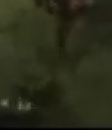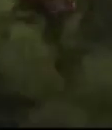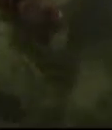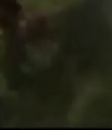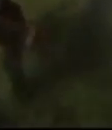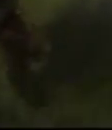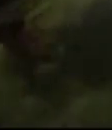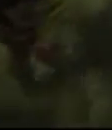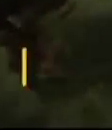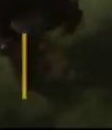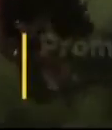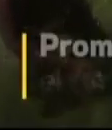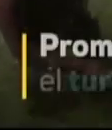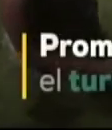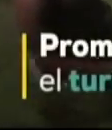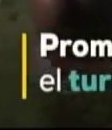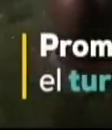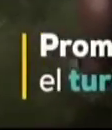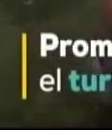más